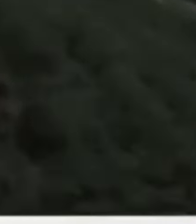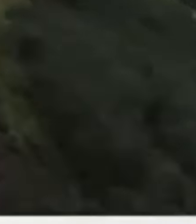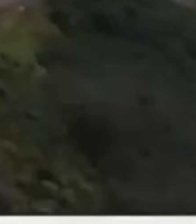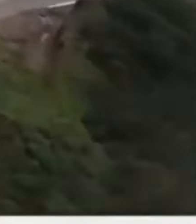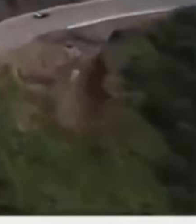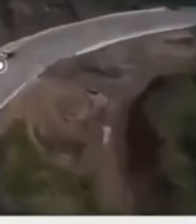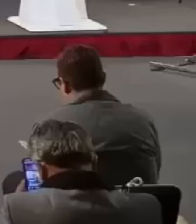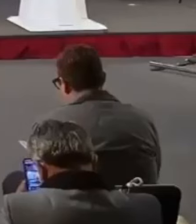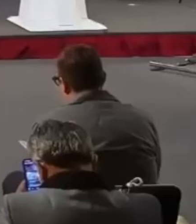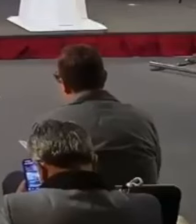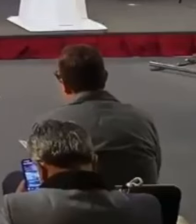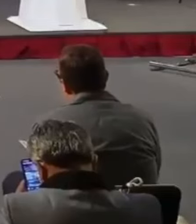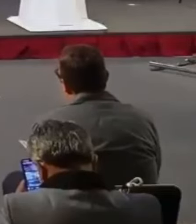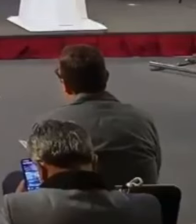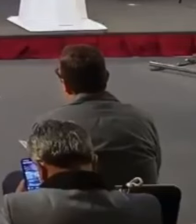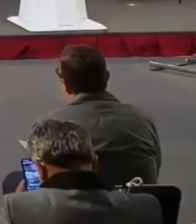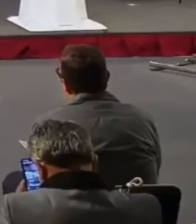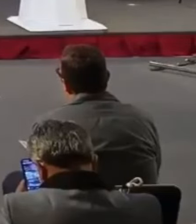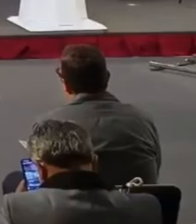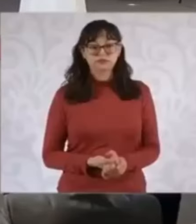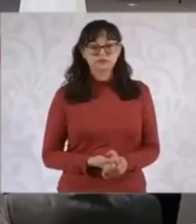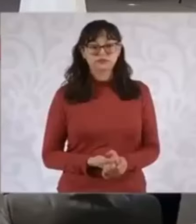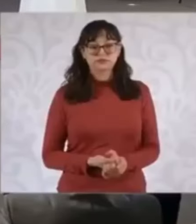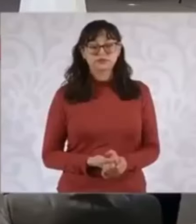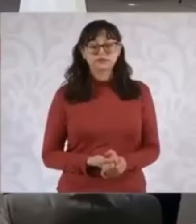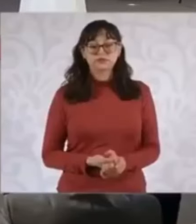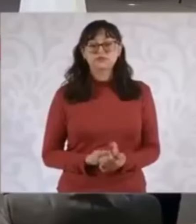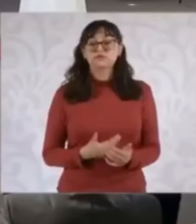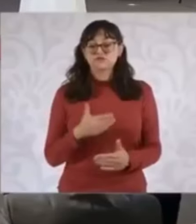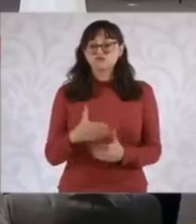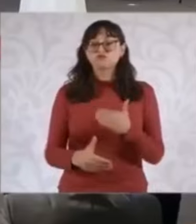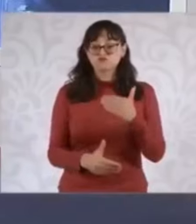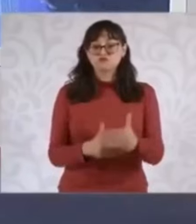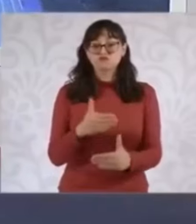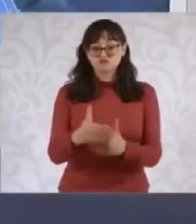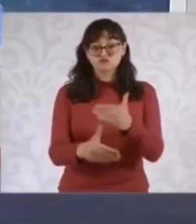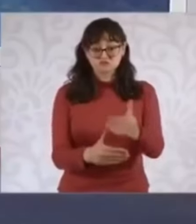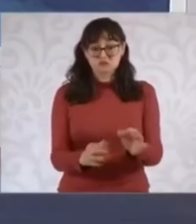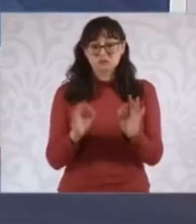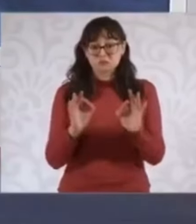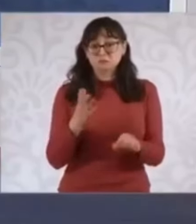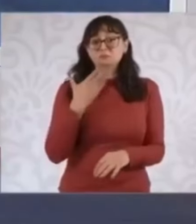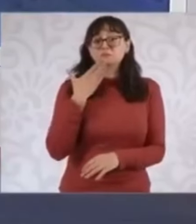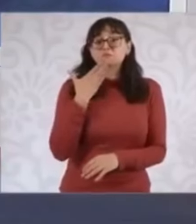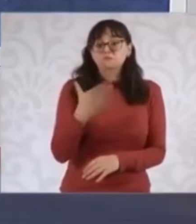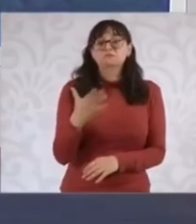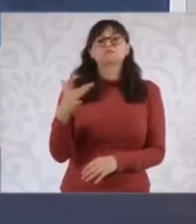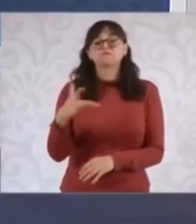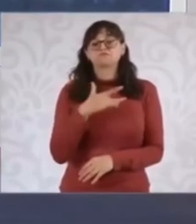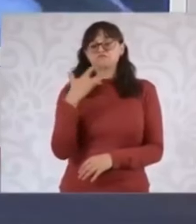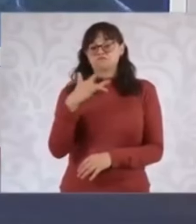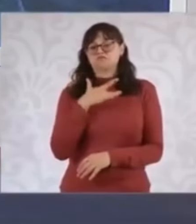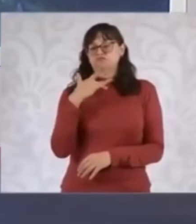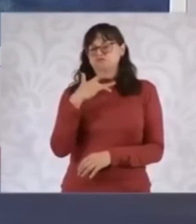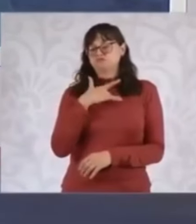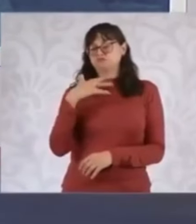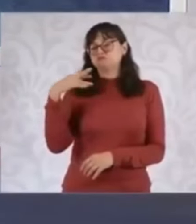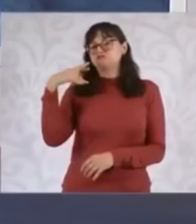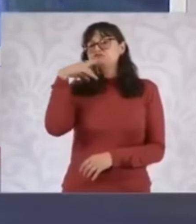va avanzando bien. Entonces, ya pronto esperemos ya tenerla